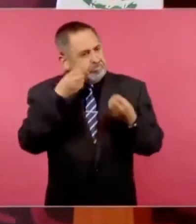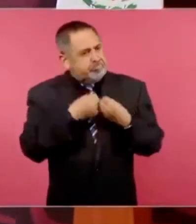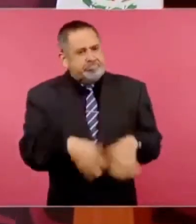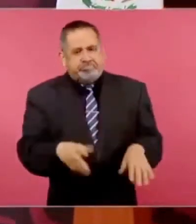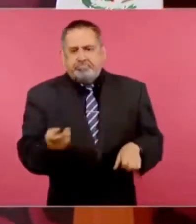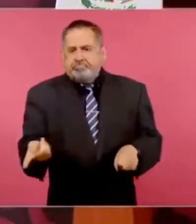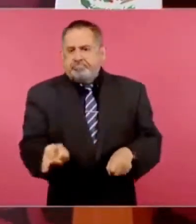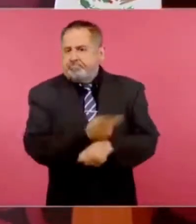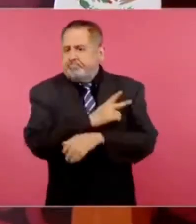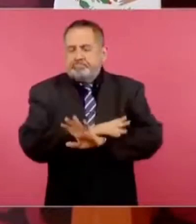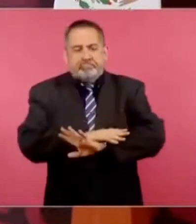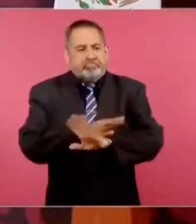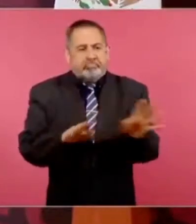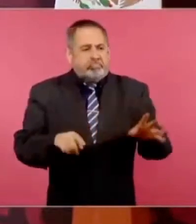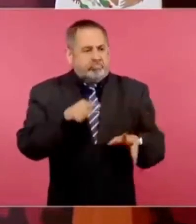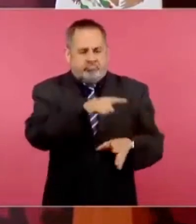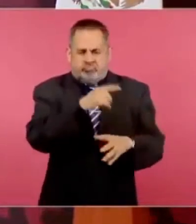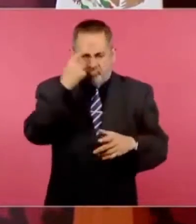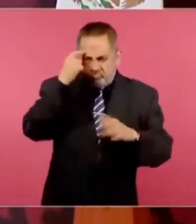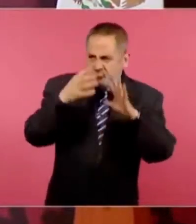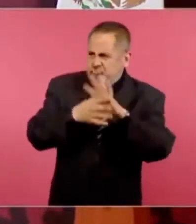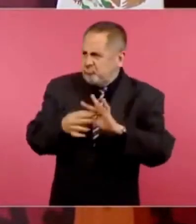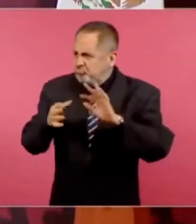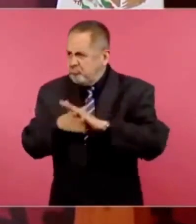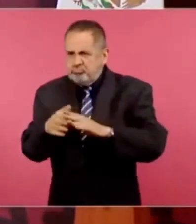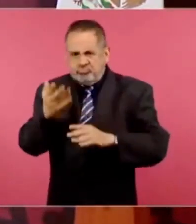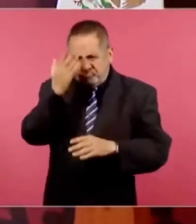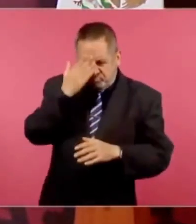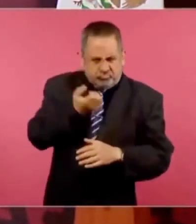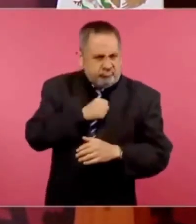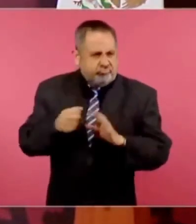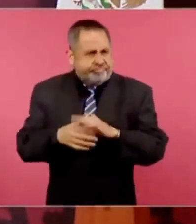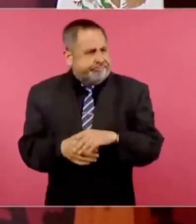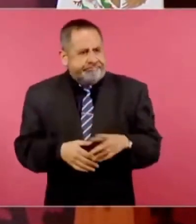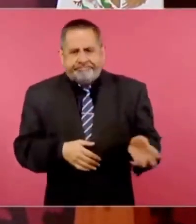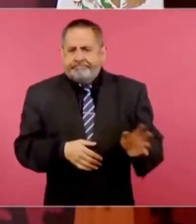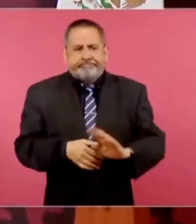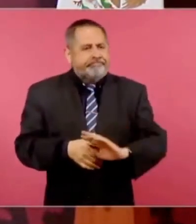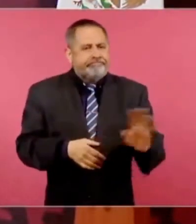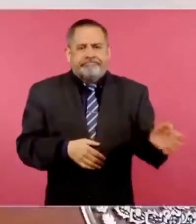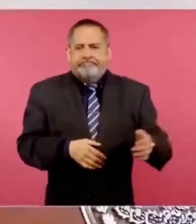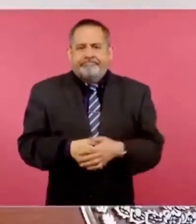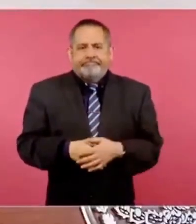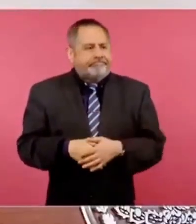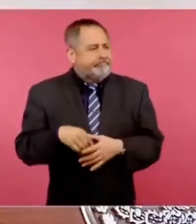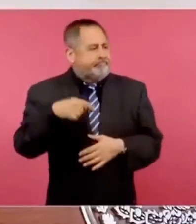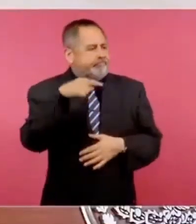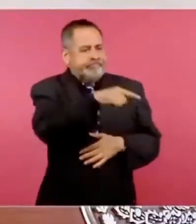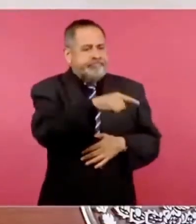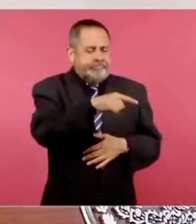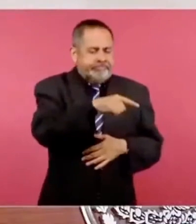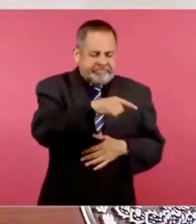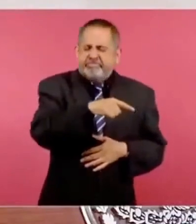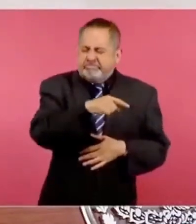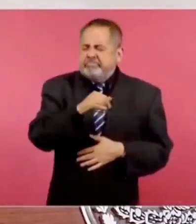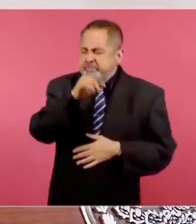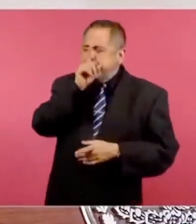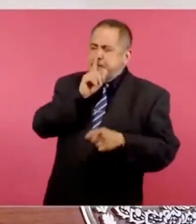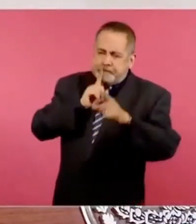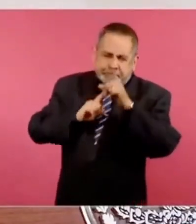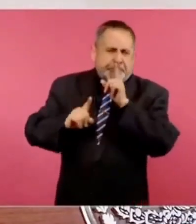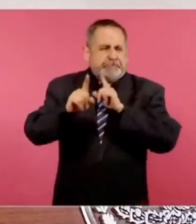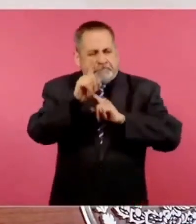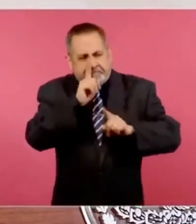Han perdido la imaginación, el talento, porque se entregaron a la mentira y